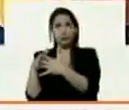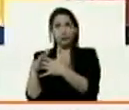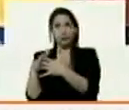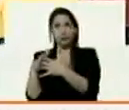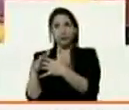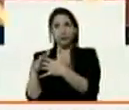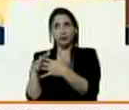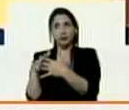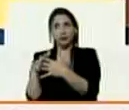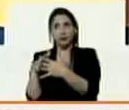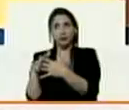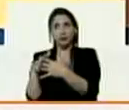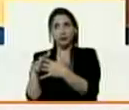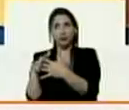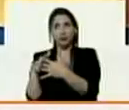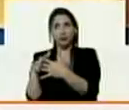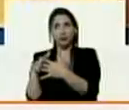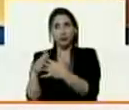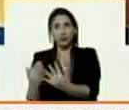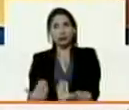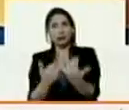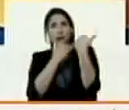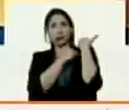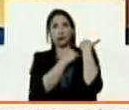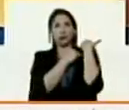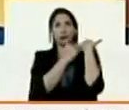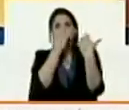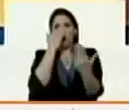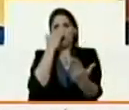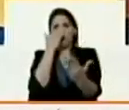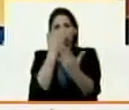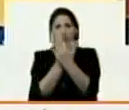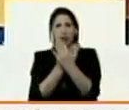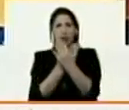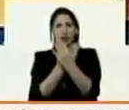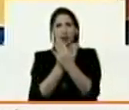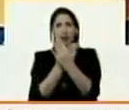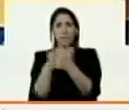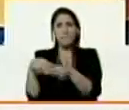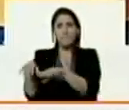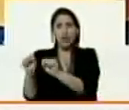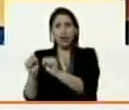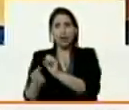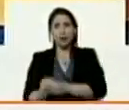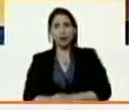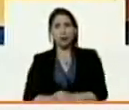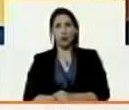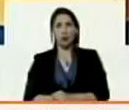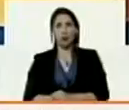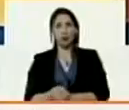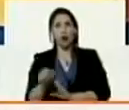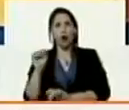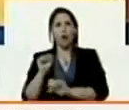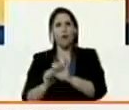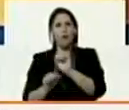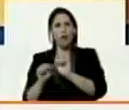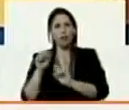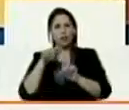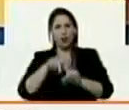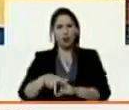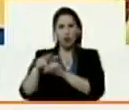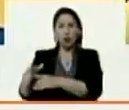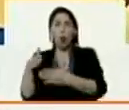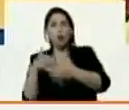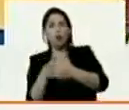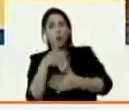Estados Unidos en cabeza. Al frente del propio imperialismo. Una ofensiva contra los pueblos libres de